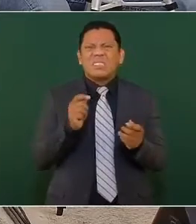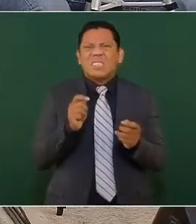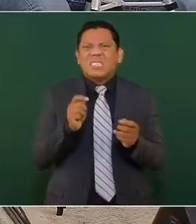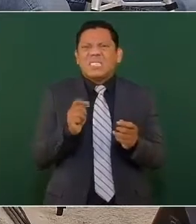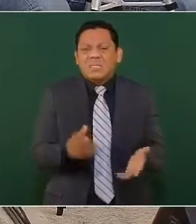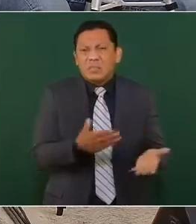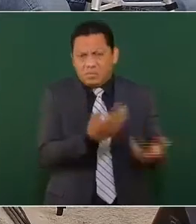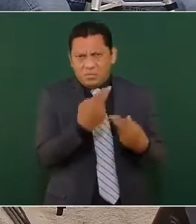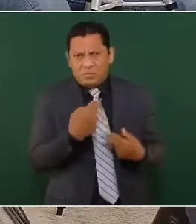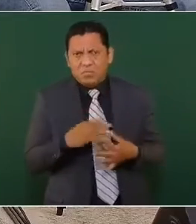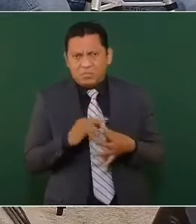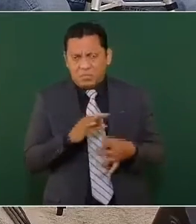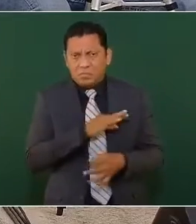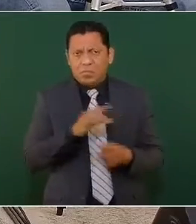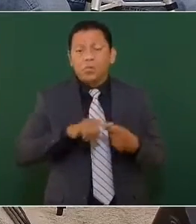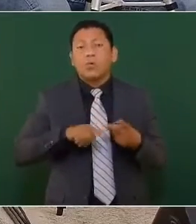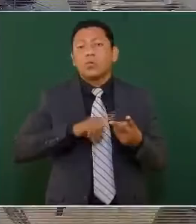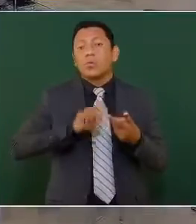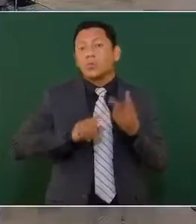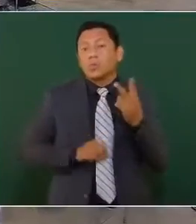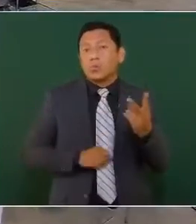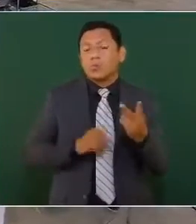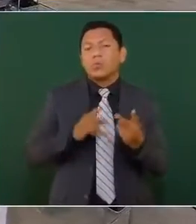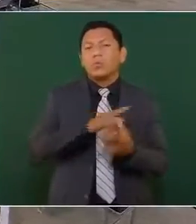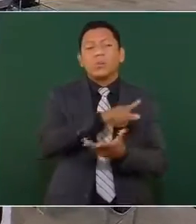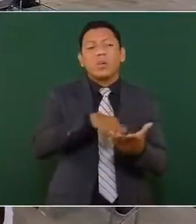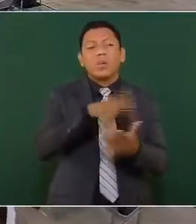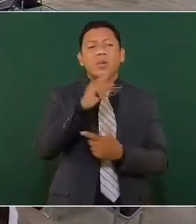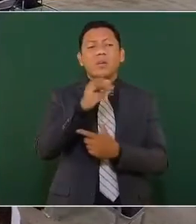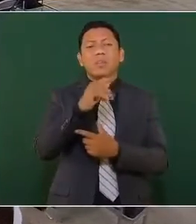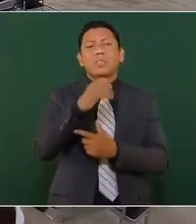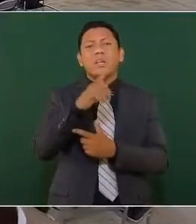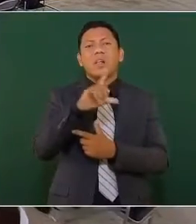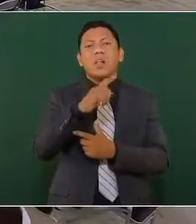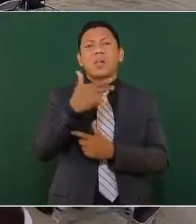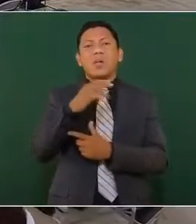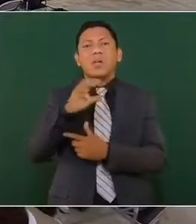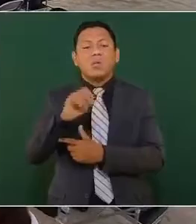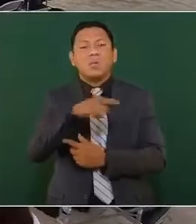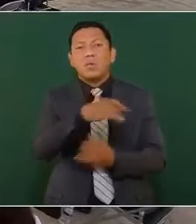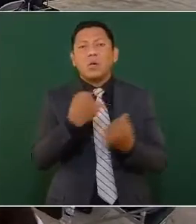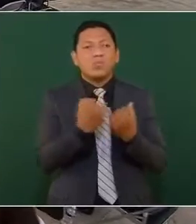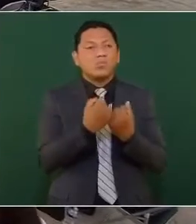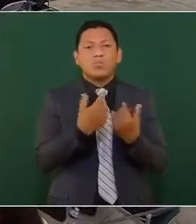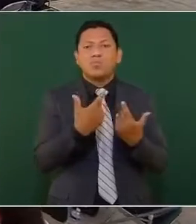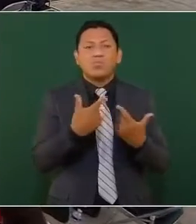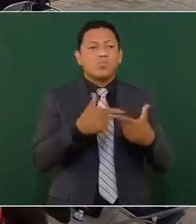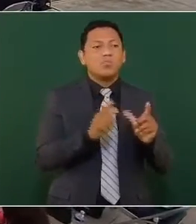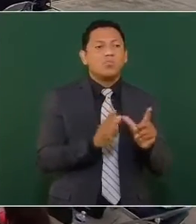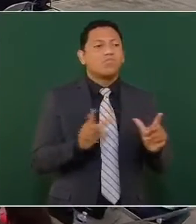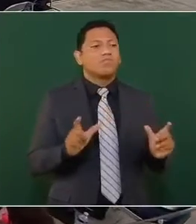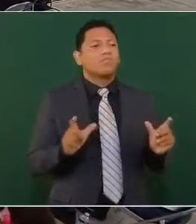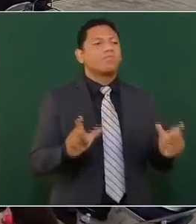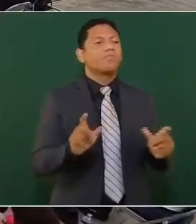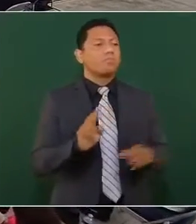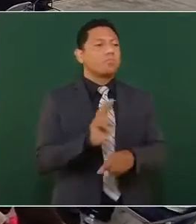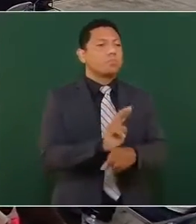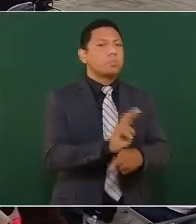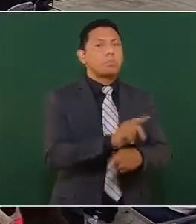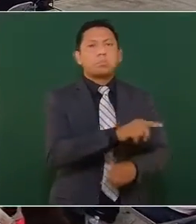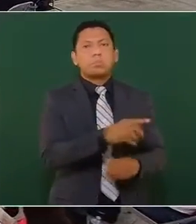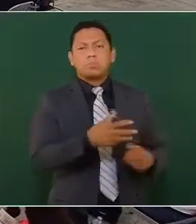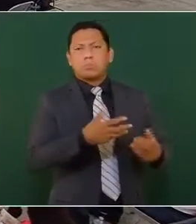Y dos, también tenemos el caso de Panteló, donde están los grupos de autodefensas, y también tenemos el caso de